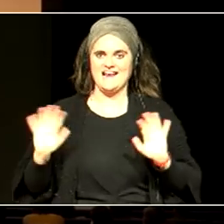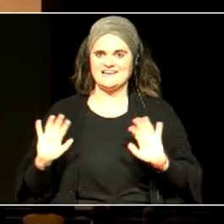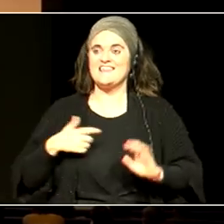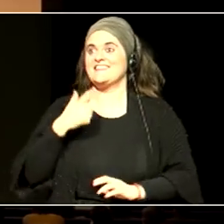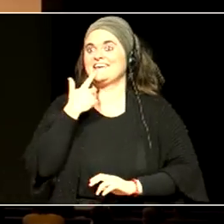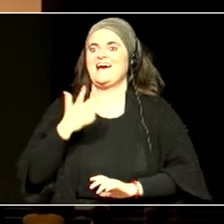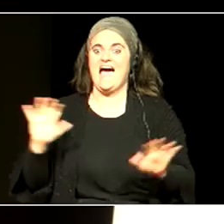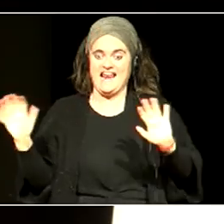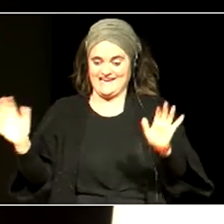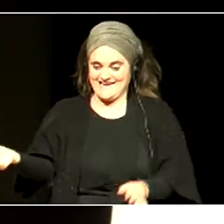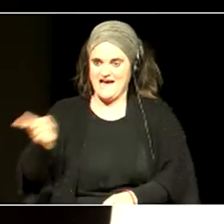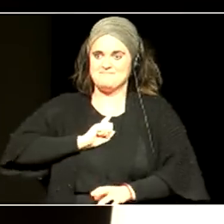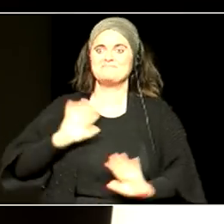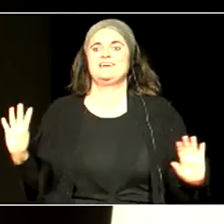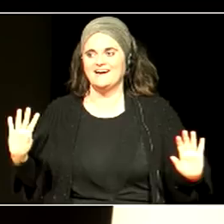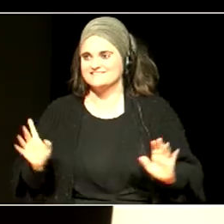alegría la